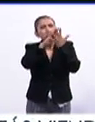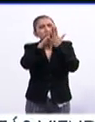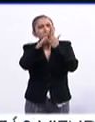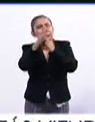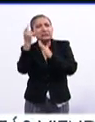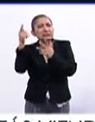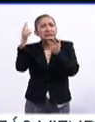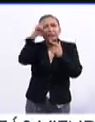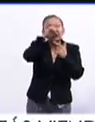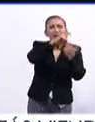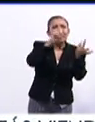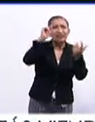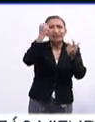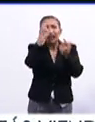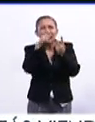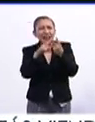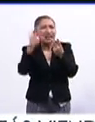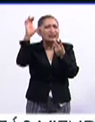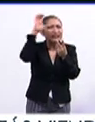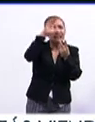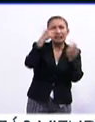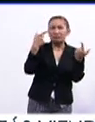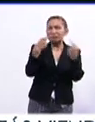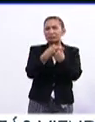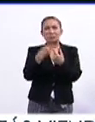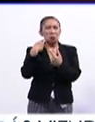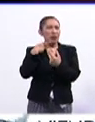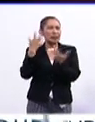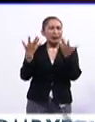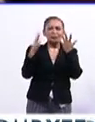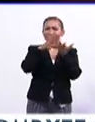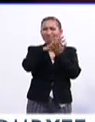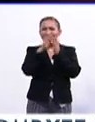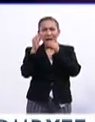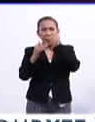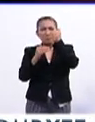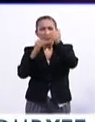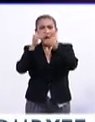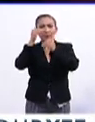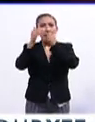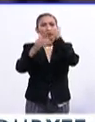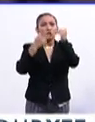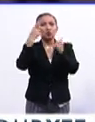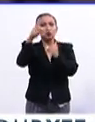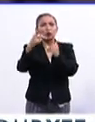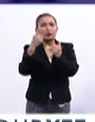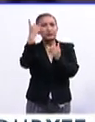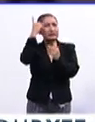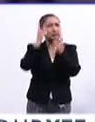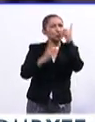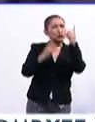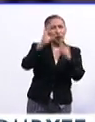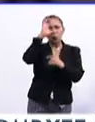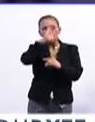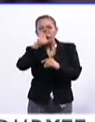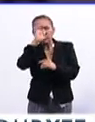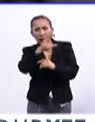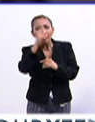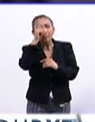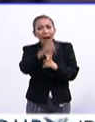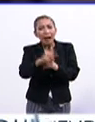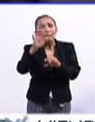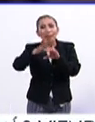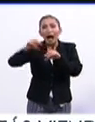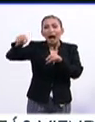batalla contra las dificultades técnicas científicas políticas para avanzar en sus preguntas en su curiosidad para